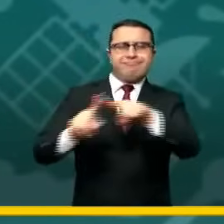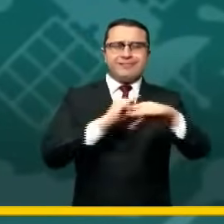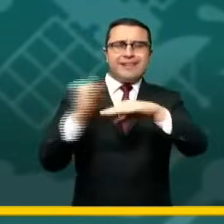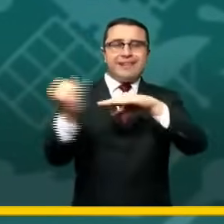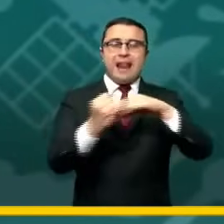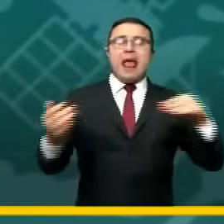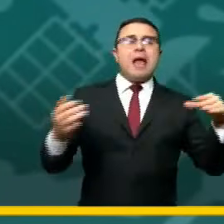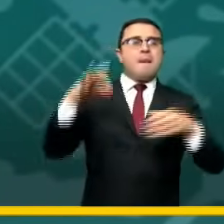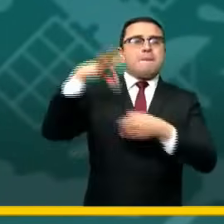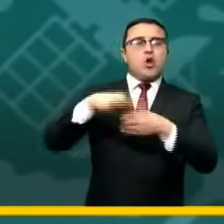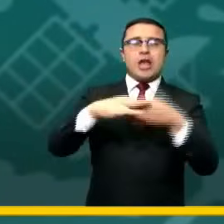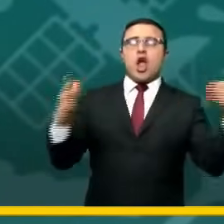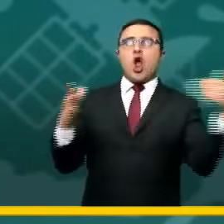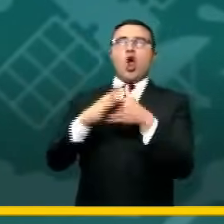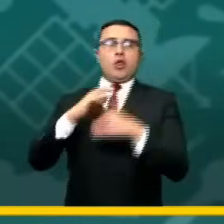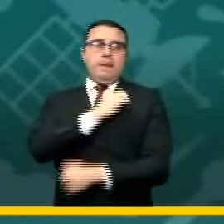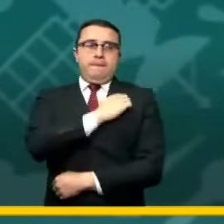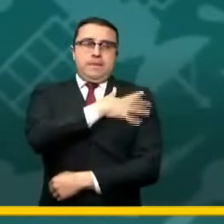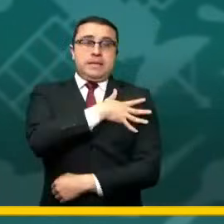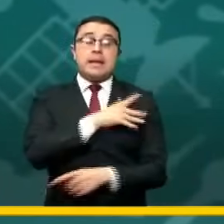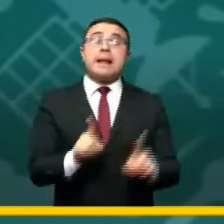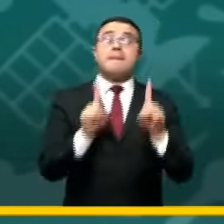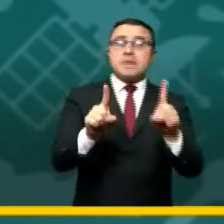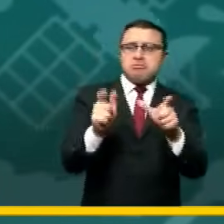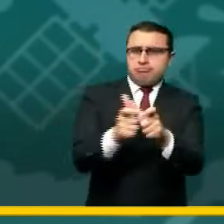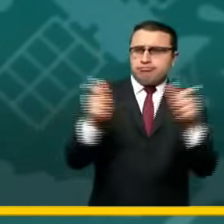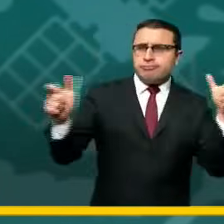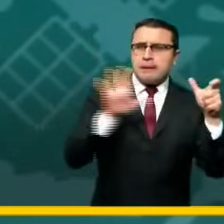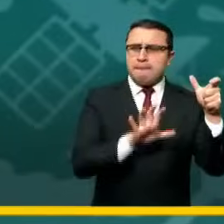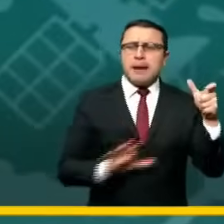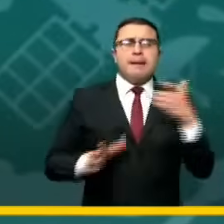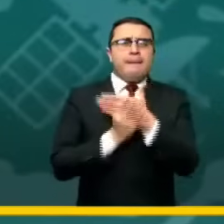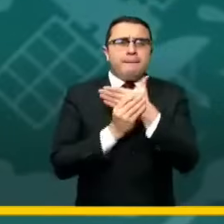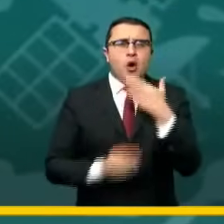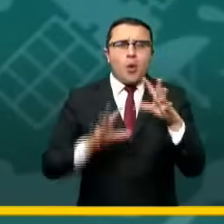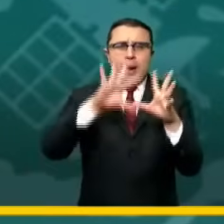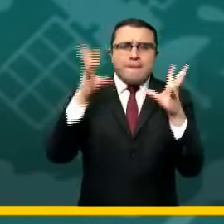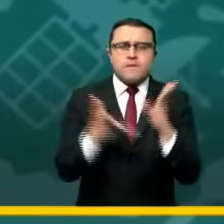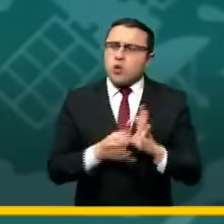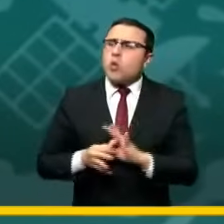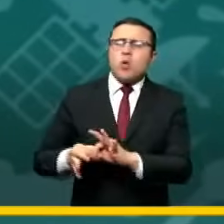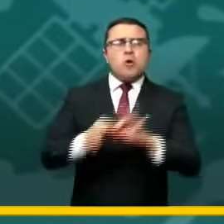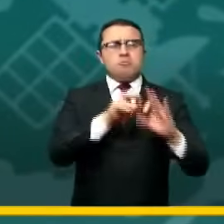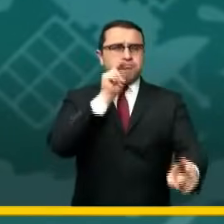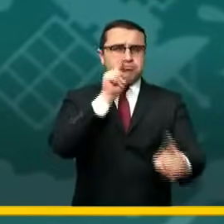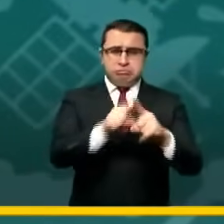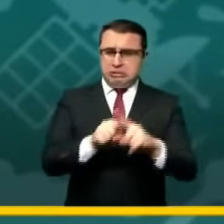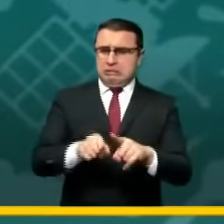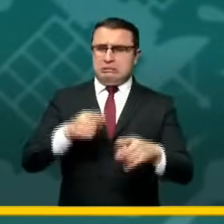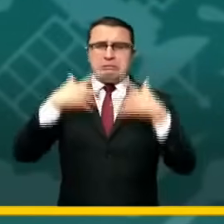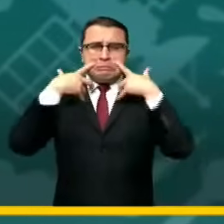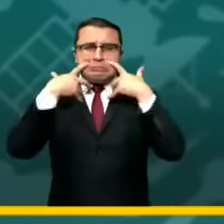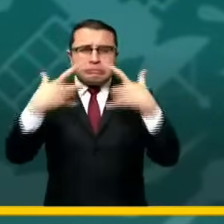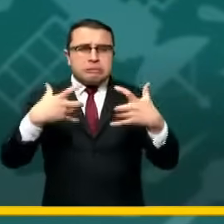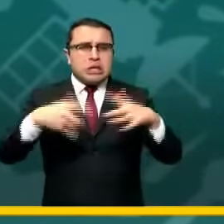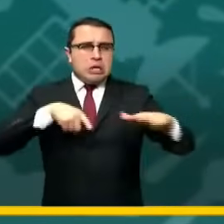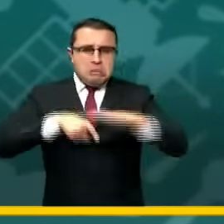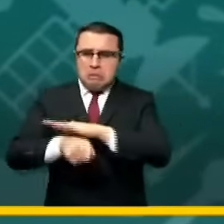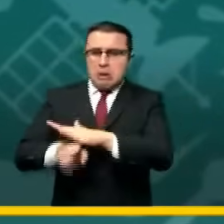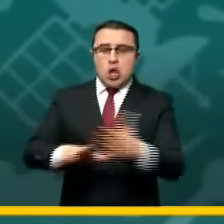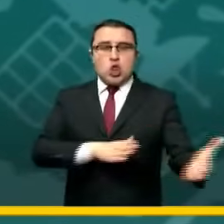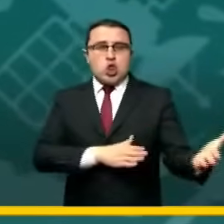inmensa mayoría de los pueblos pobres del mundo se han unido para detener la barbarie. Solo votan a favor